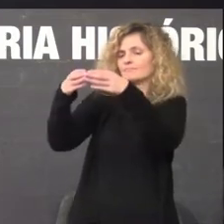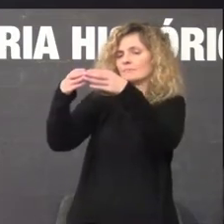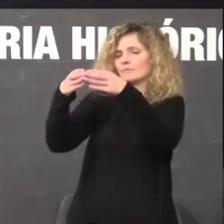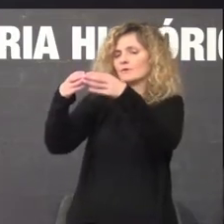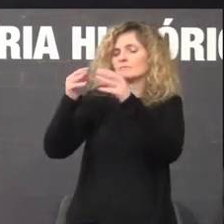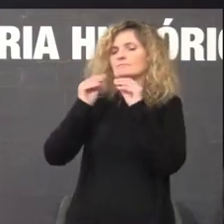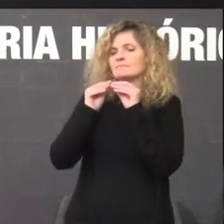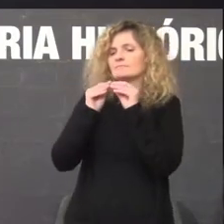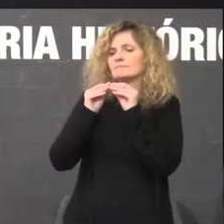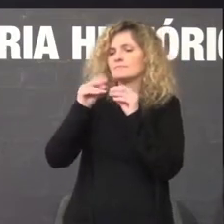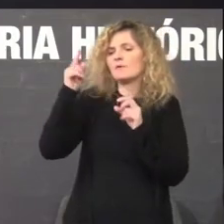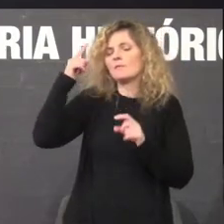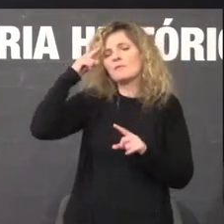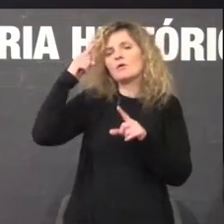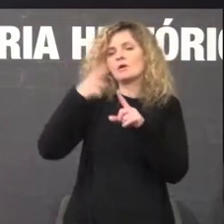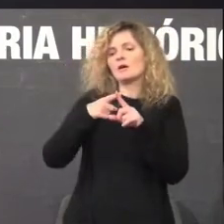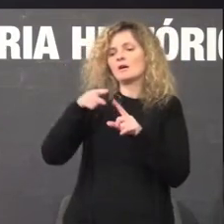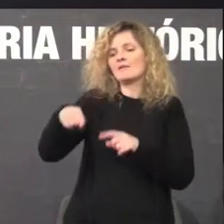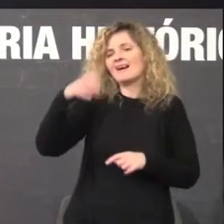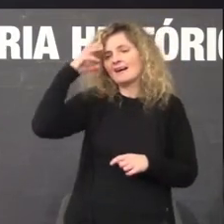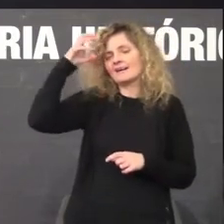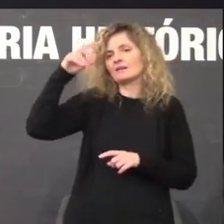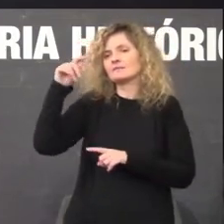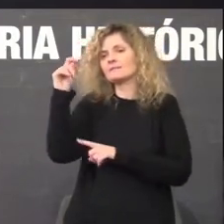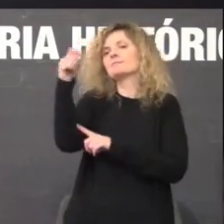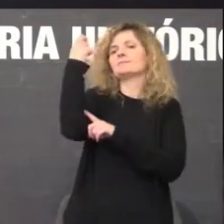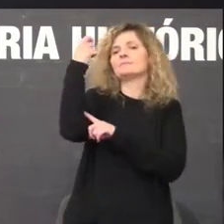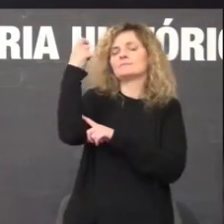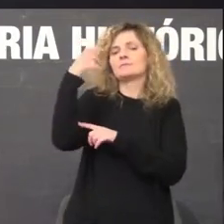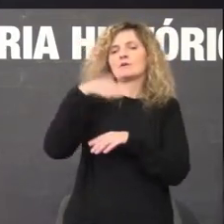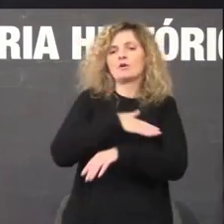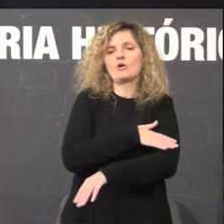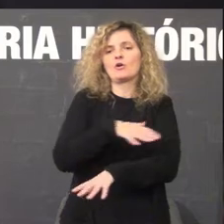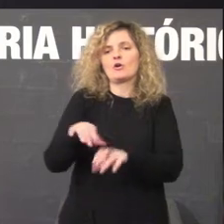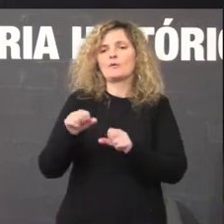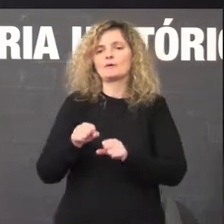la operación para que el rey llegue a gobernar.